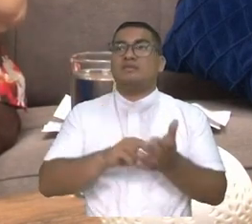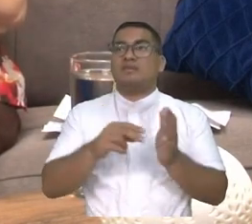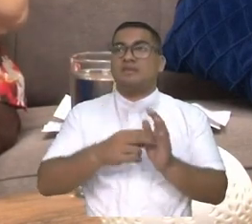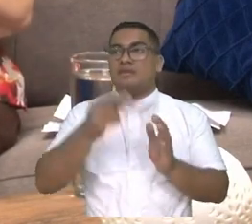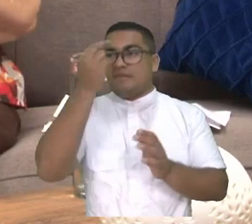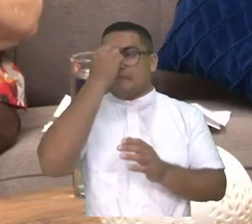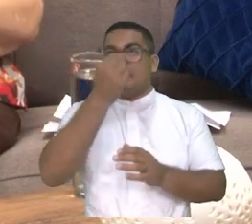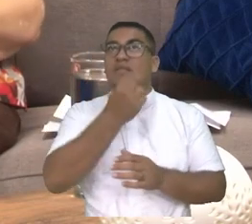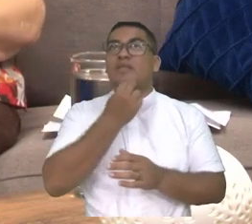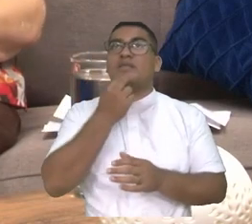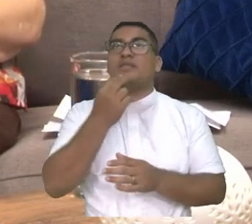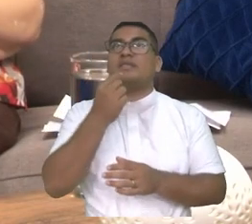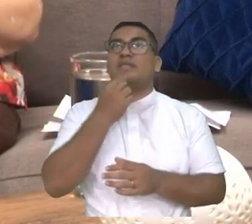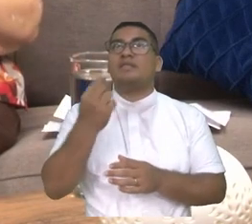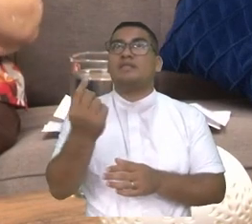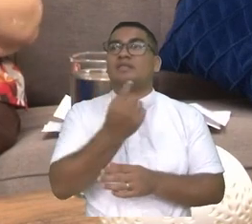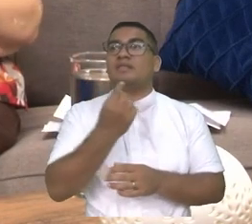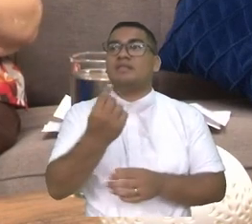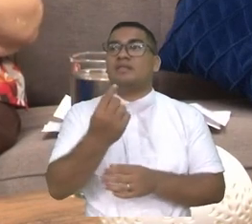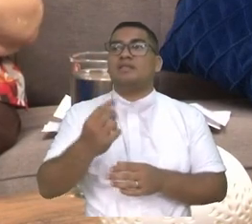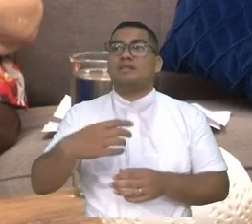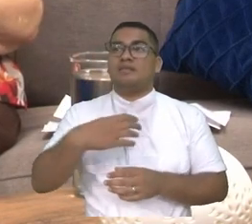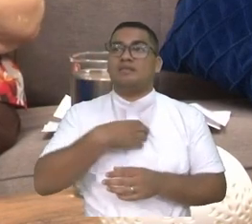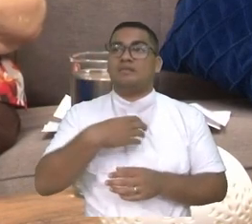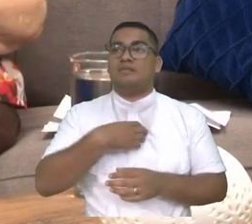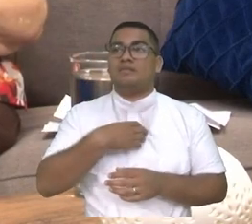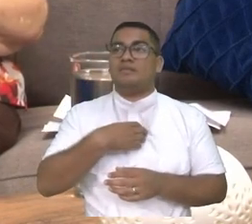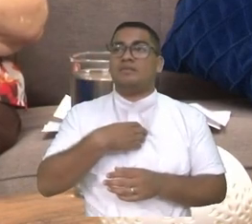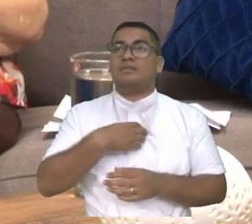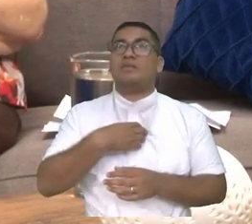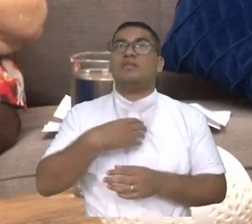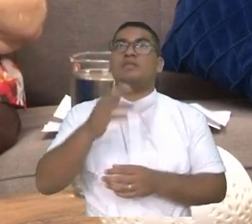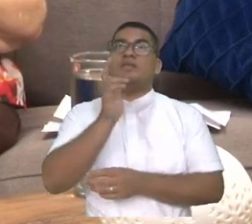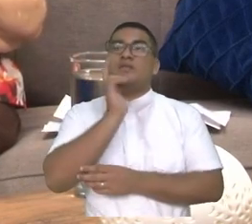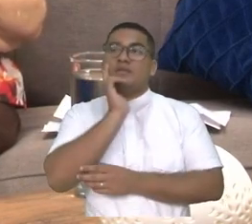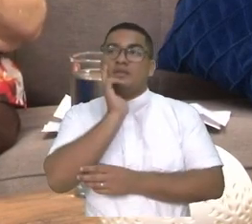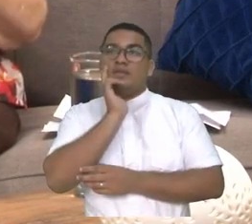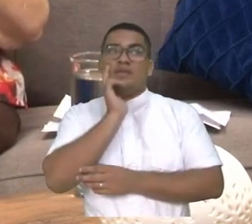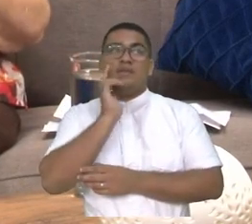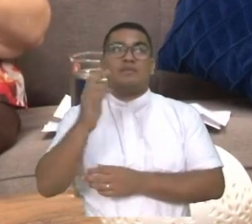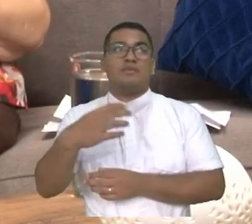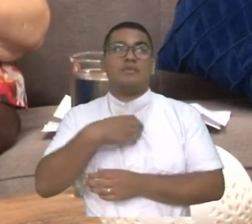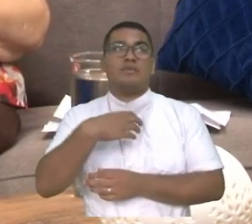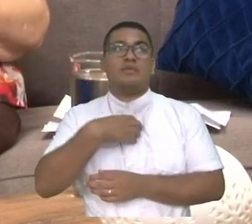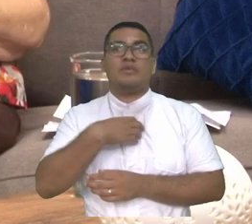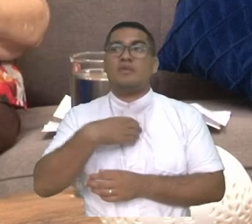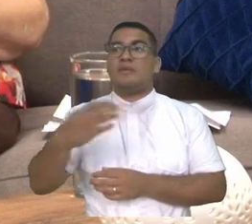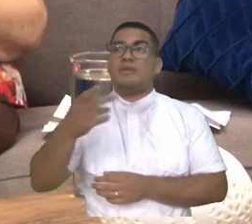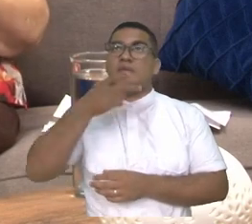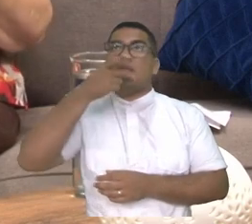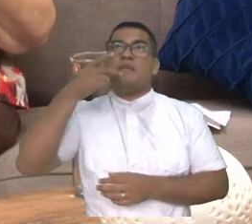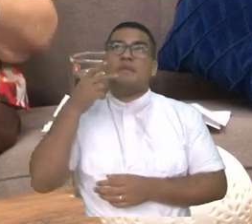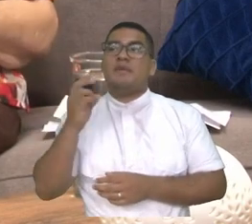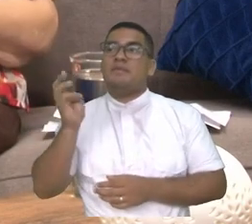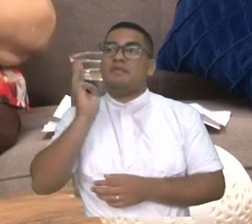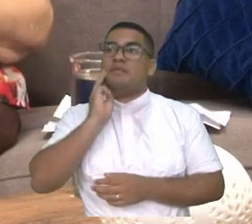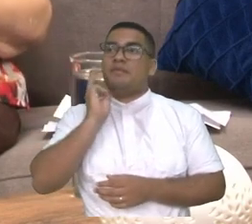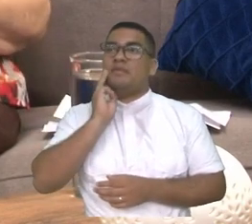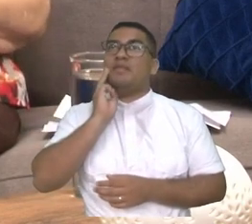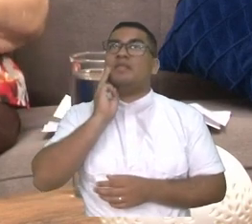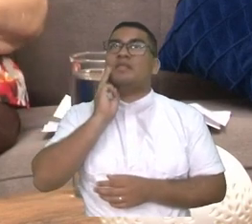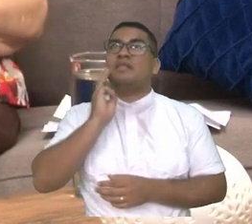preguntas de quiénes son sus orígenes, sus padres, su madre, con quién